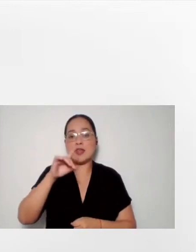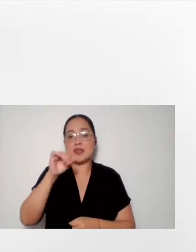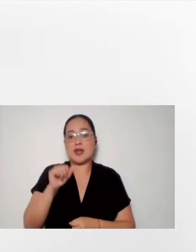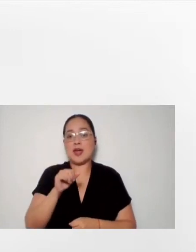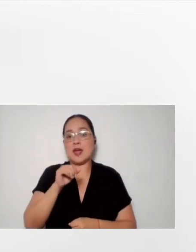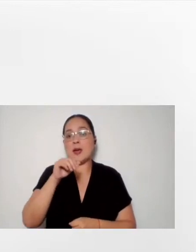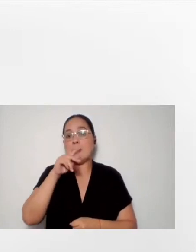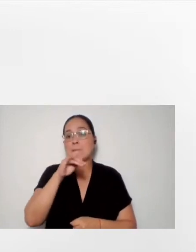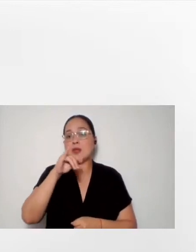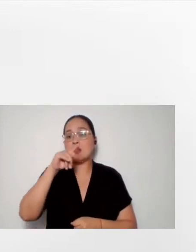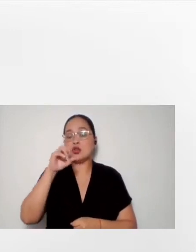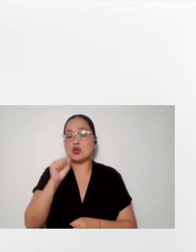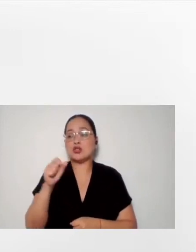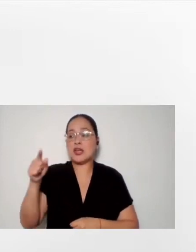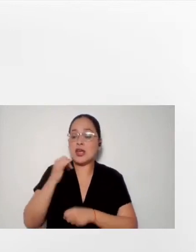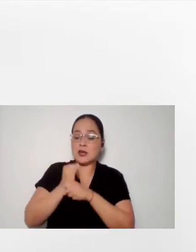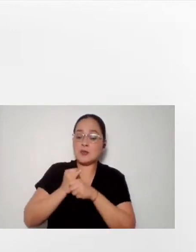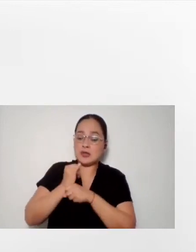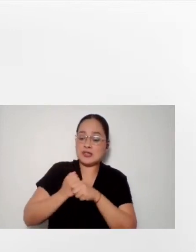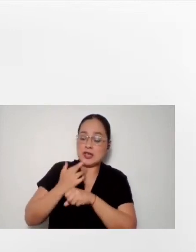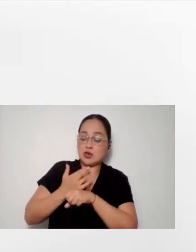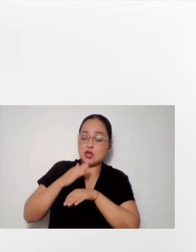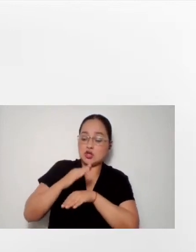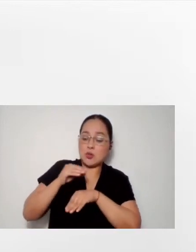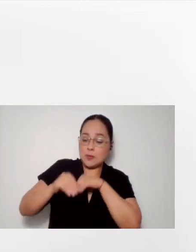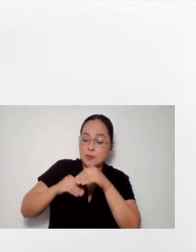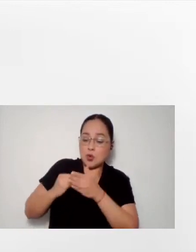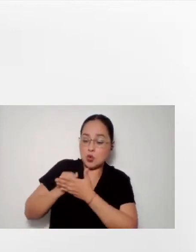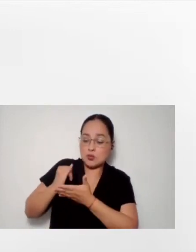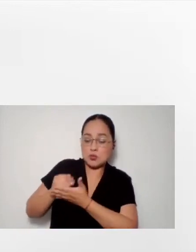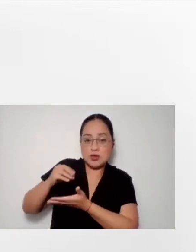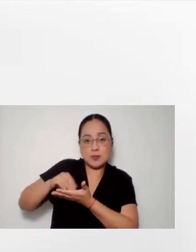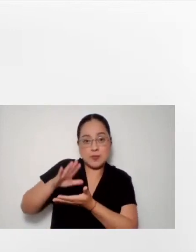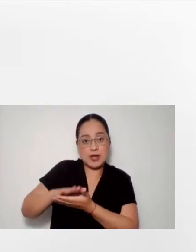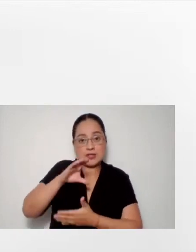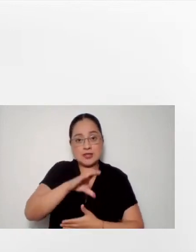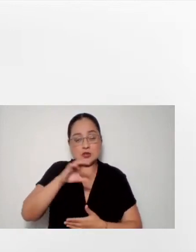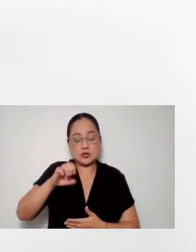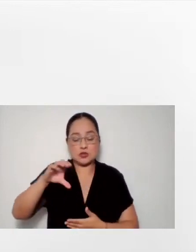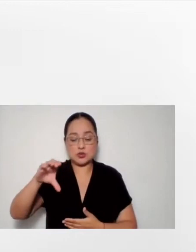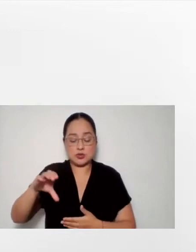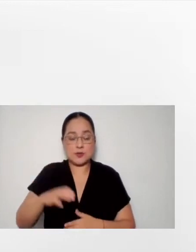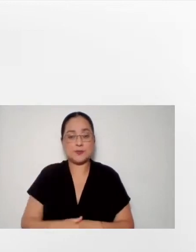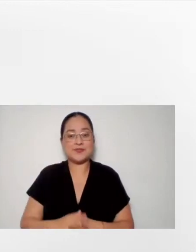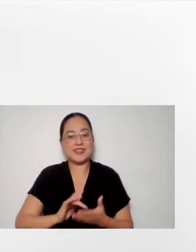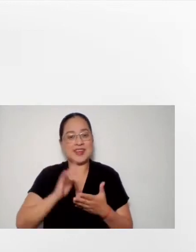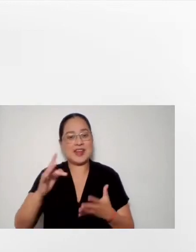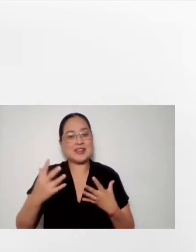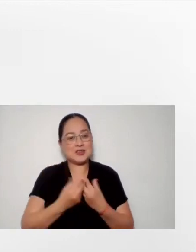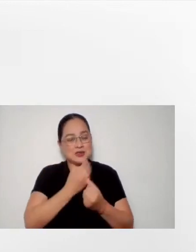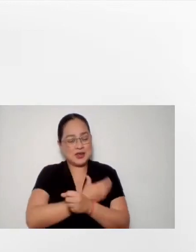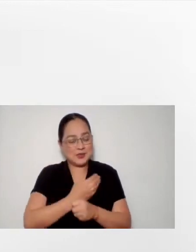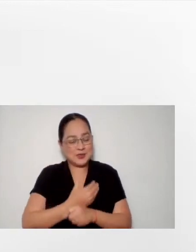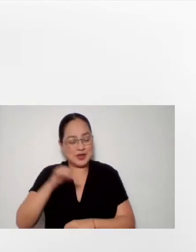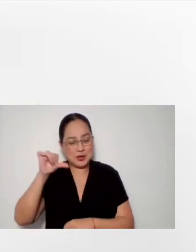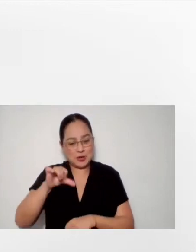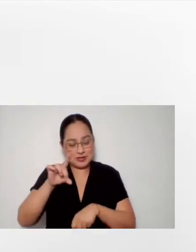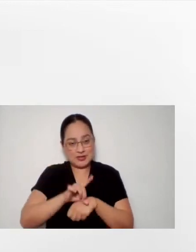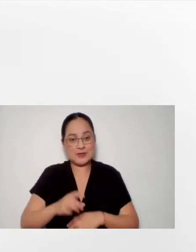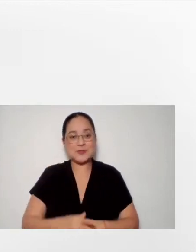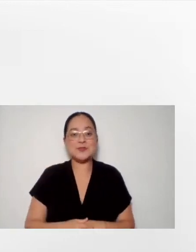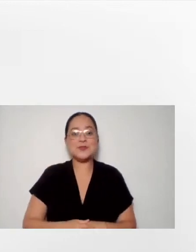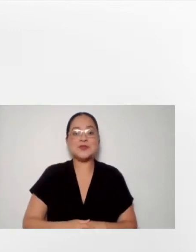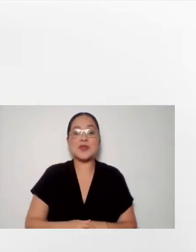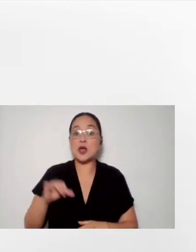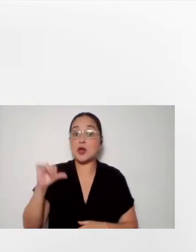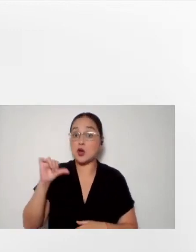Aguilar, investigadora jurisprudencial del Centro de Estudios Constitucionales. Muchas gracias por acompañarnos en esta mesa de análisis. En la